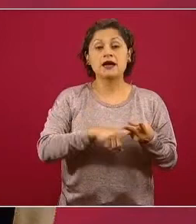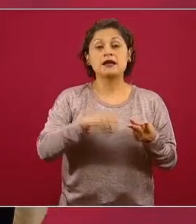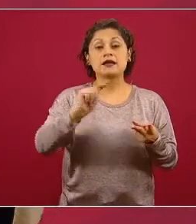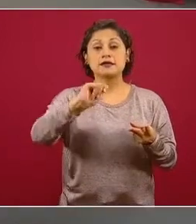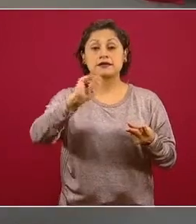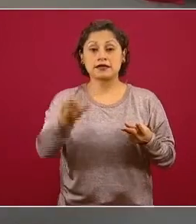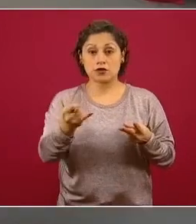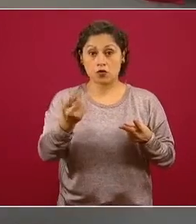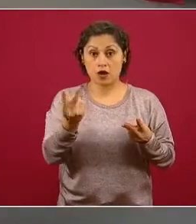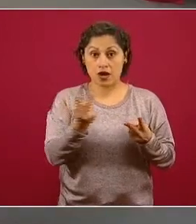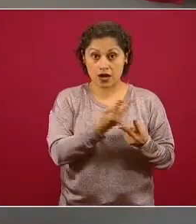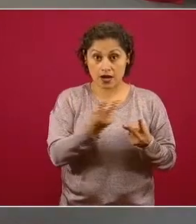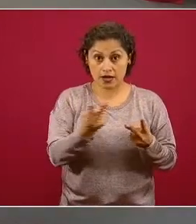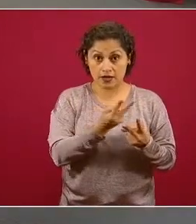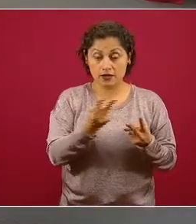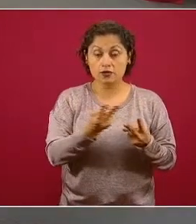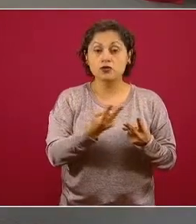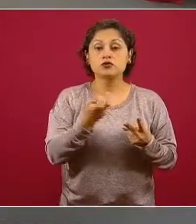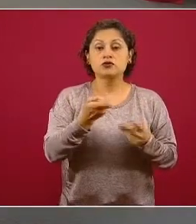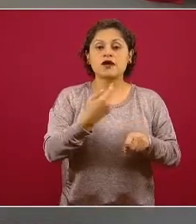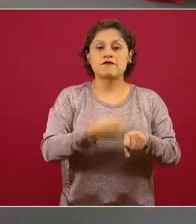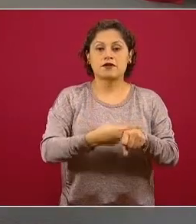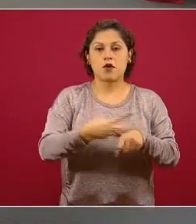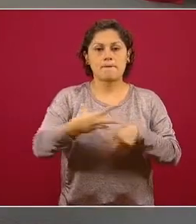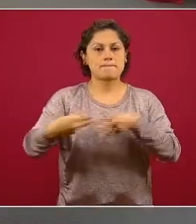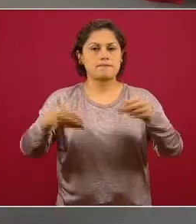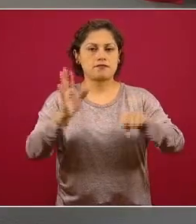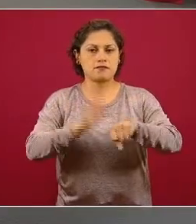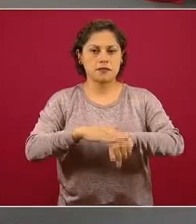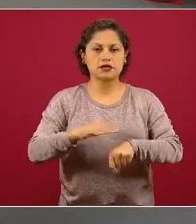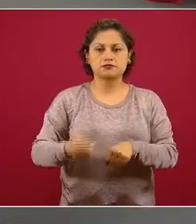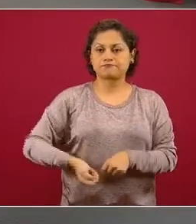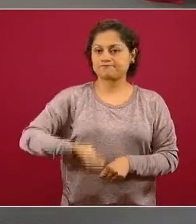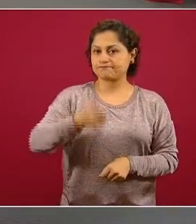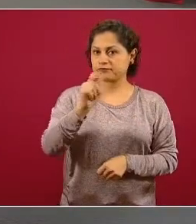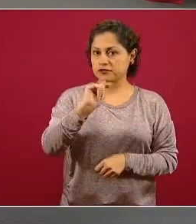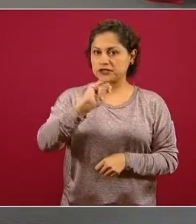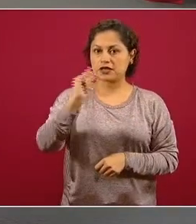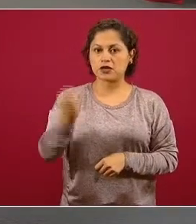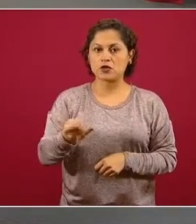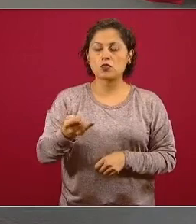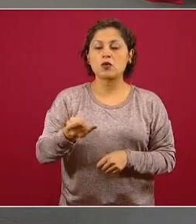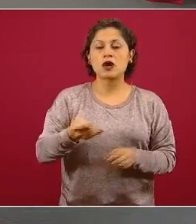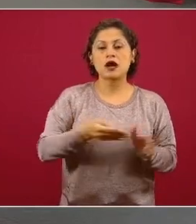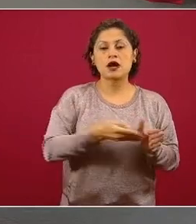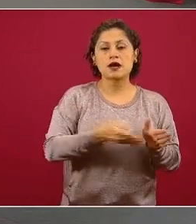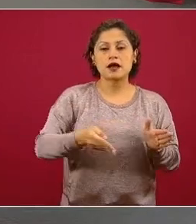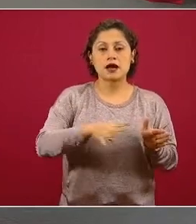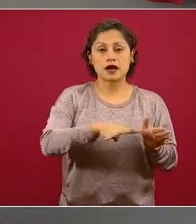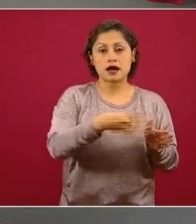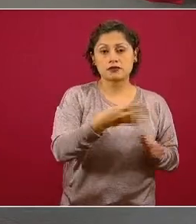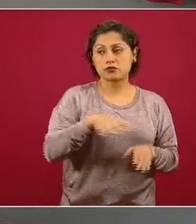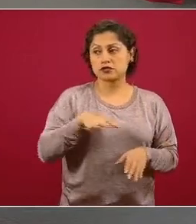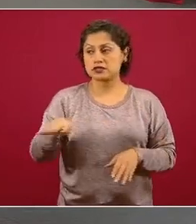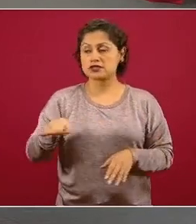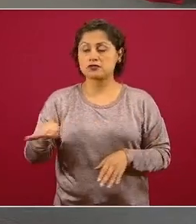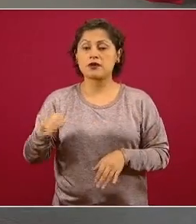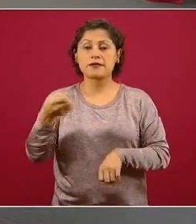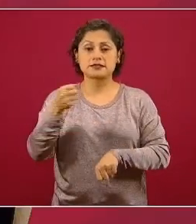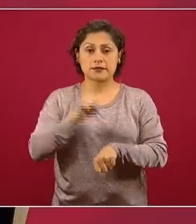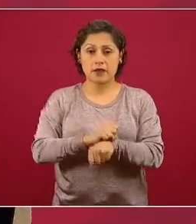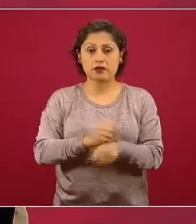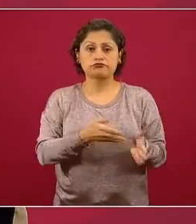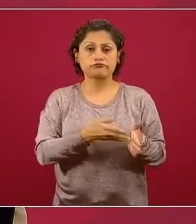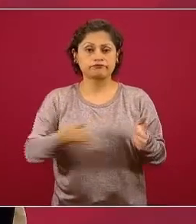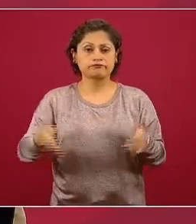mayor intensidad de transmisión. Primero Tijuana, desde la semana 14 hasta la 19, y ya